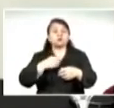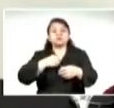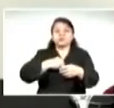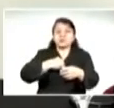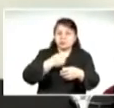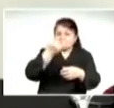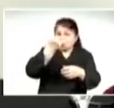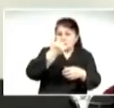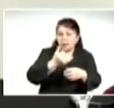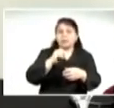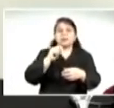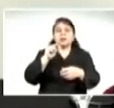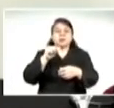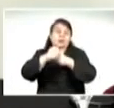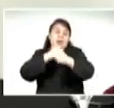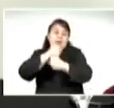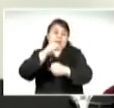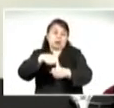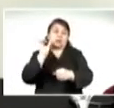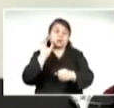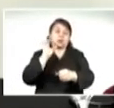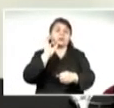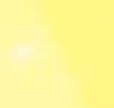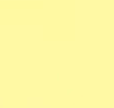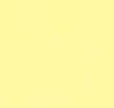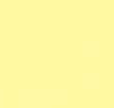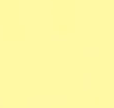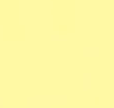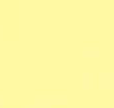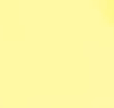lo que sabemos es que la mayoría son asintomáticos